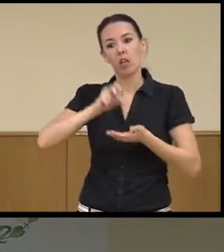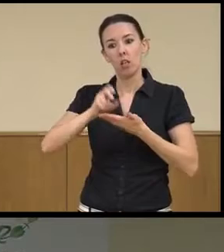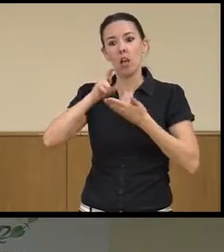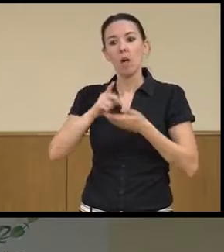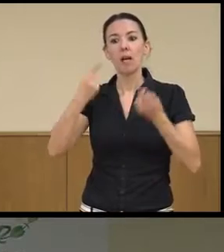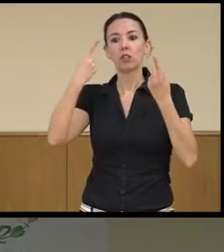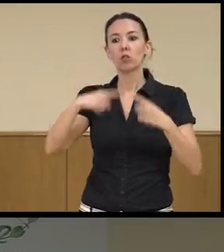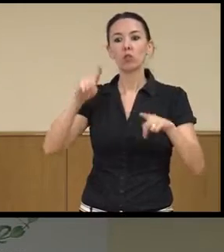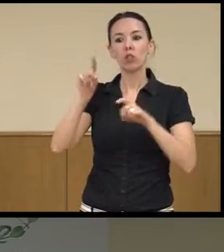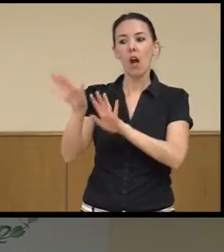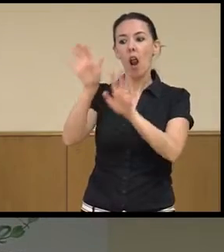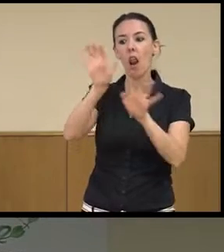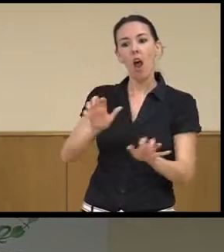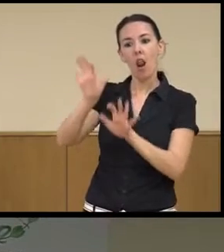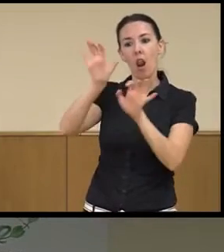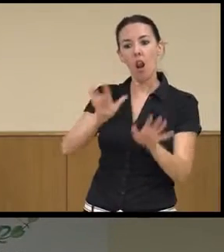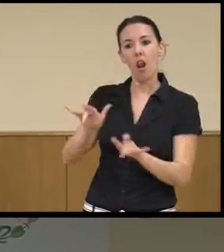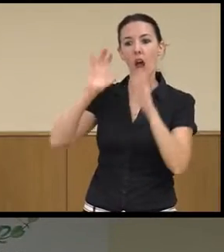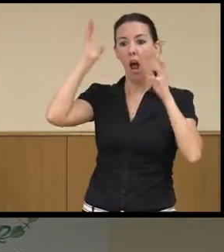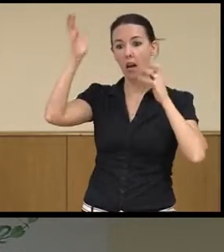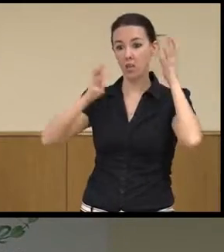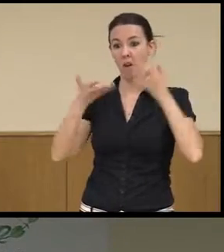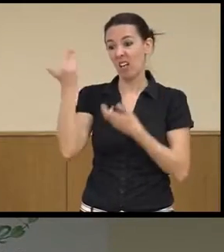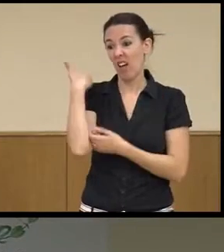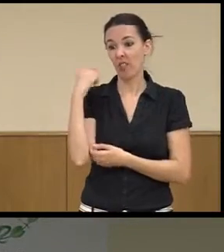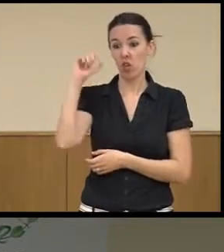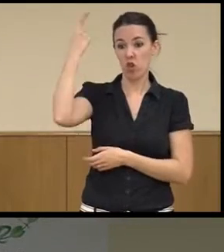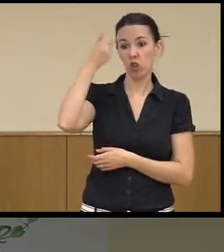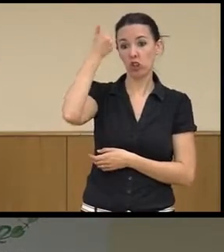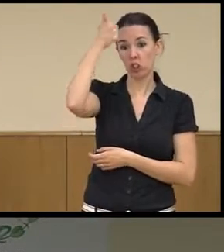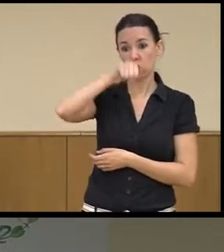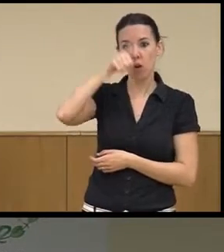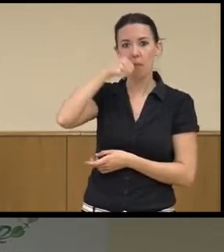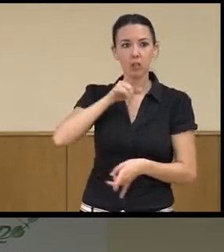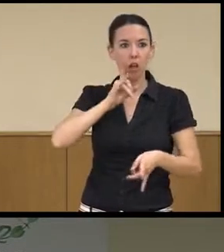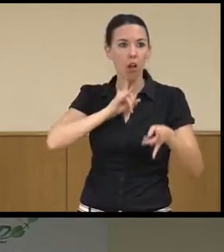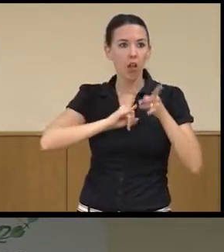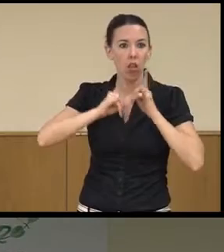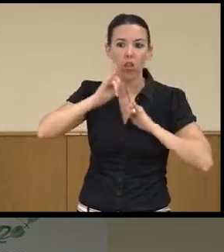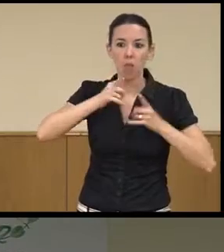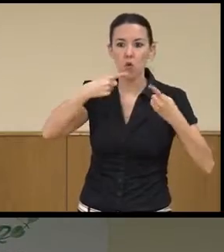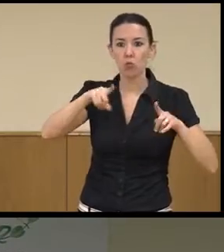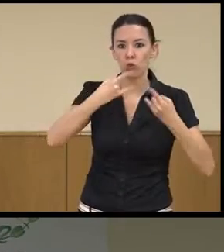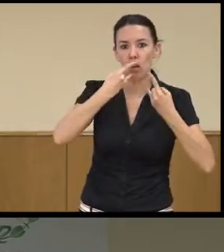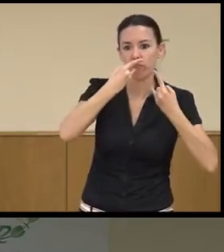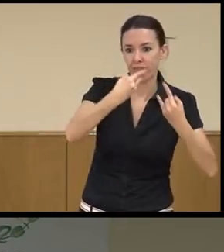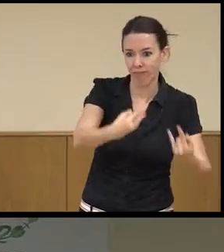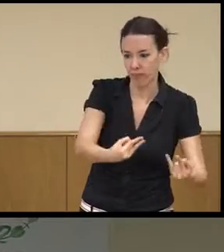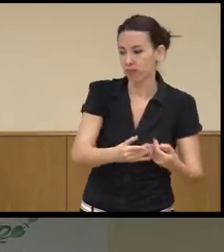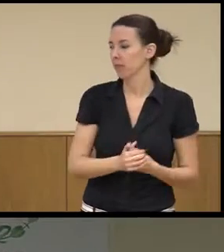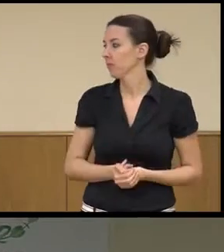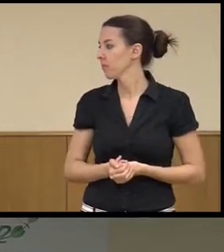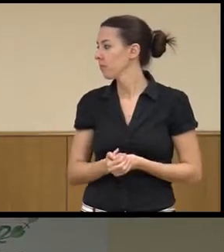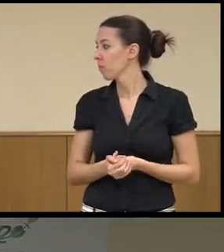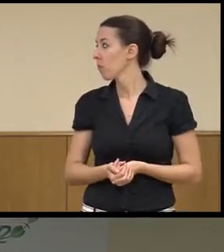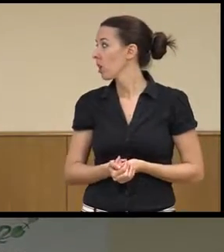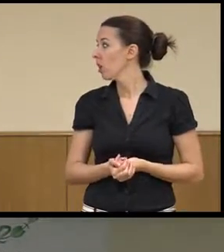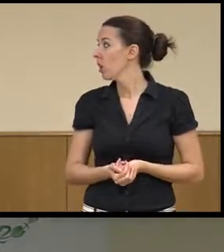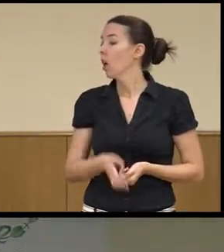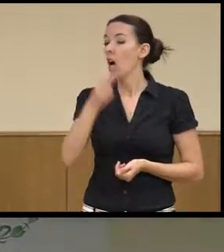música a los animales, que como antes los dioses y los hombres quedaban extasiados por sus embriagadores sonidos. El